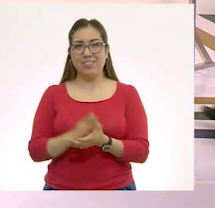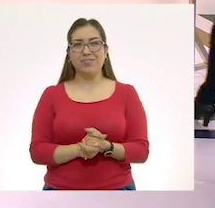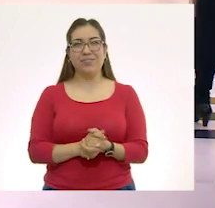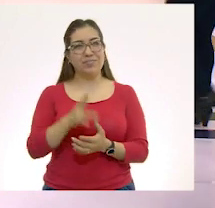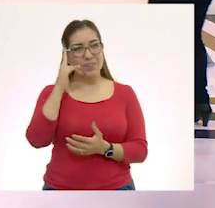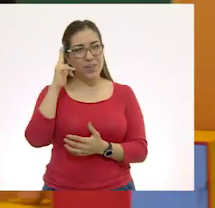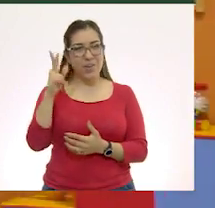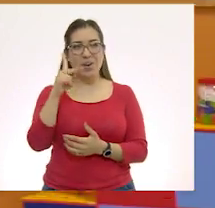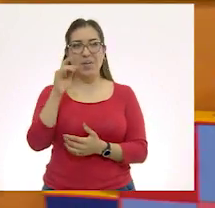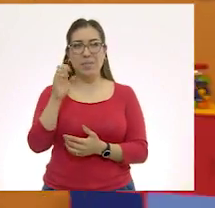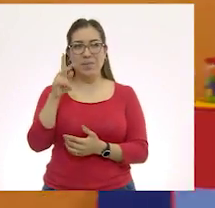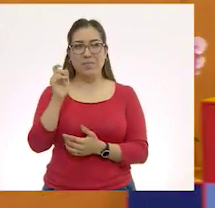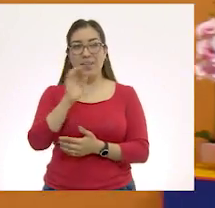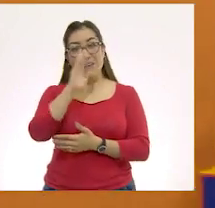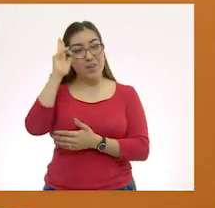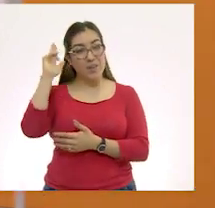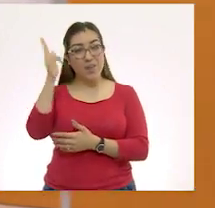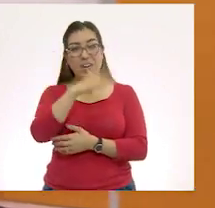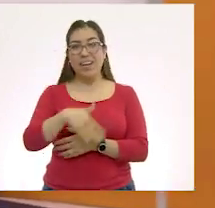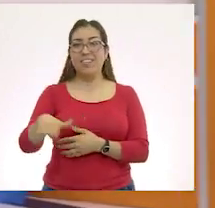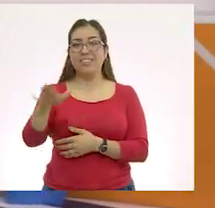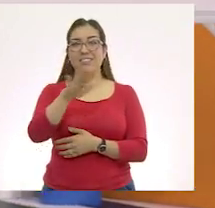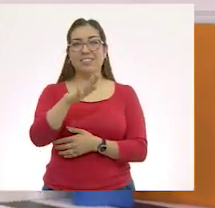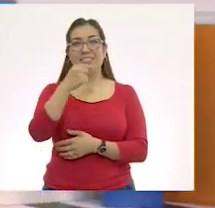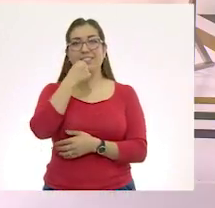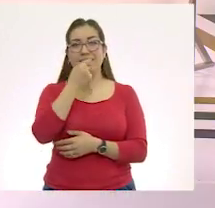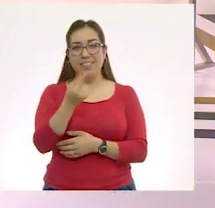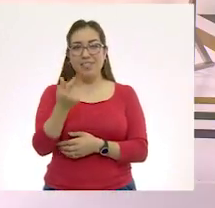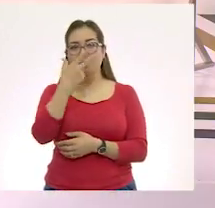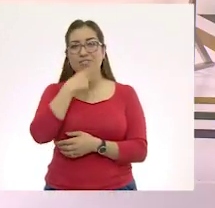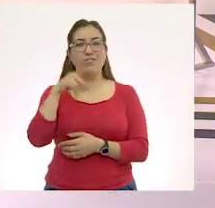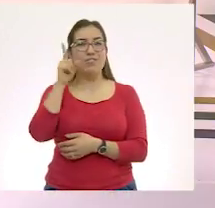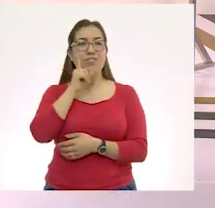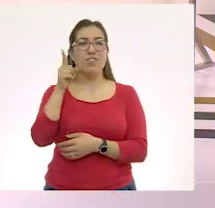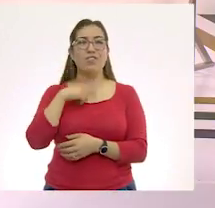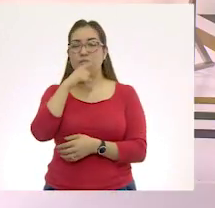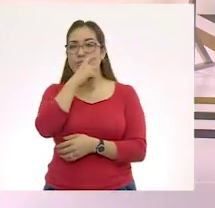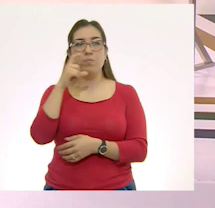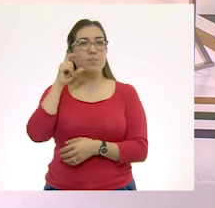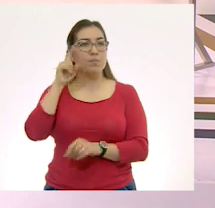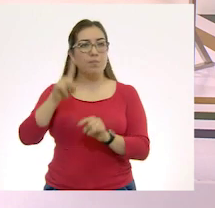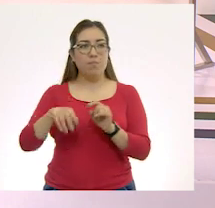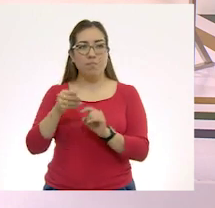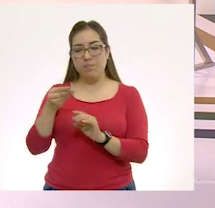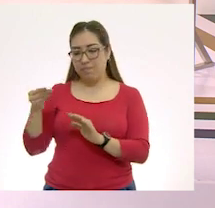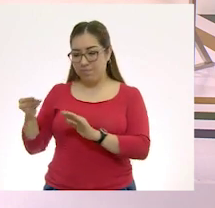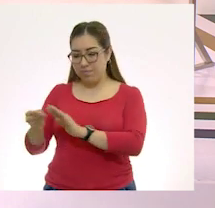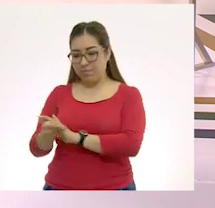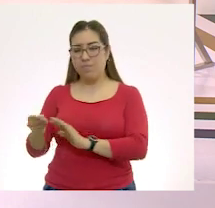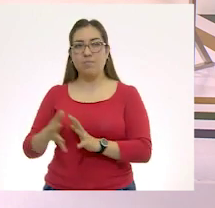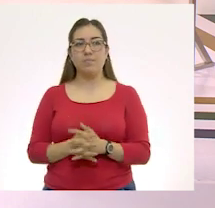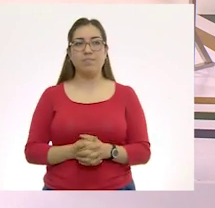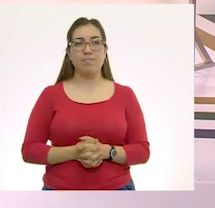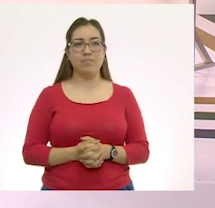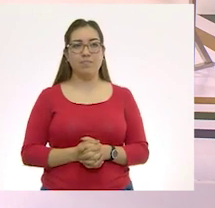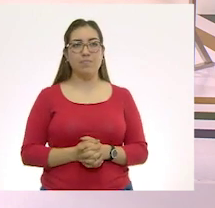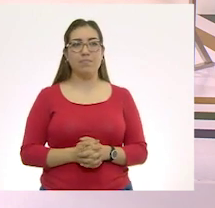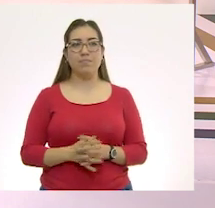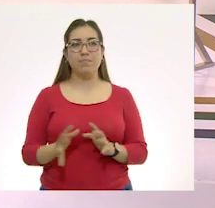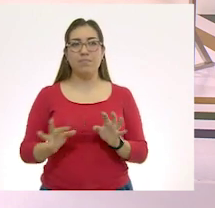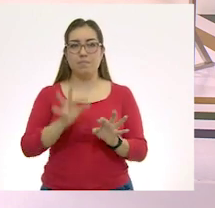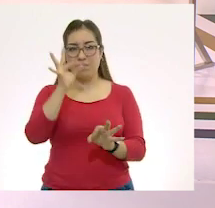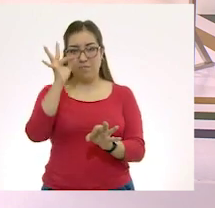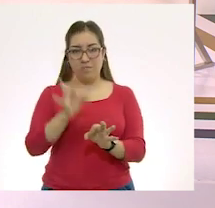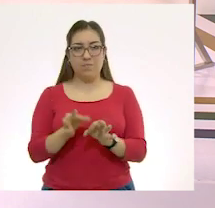hola como estable a niñas y niños voy a quitarme cura hay una bolsita para usted ya lo